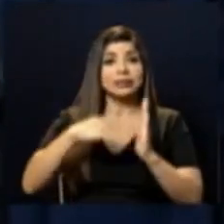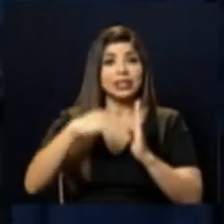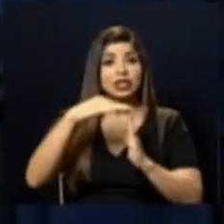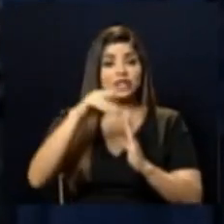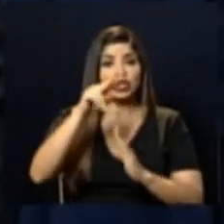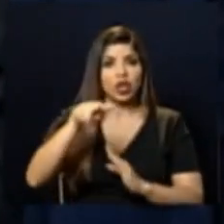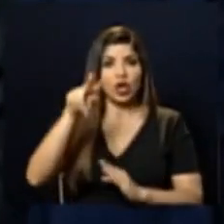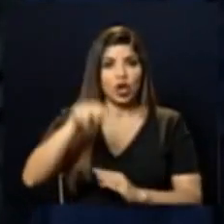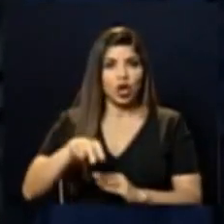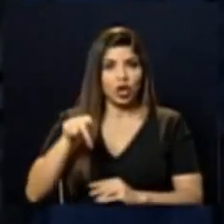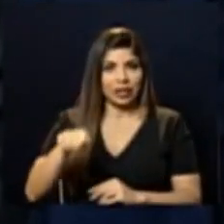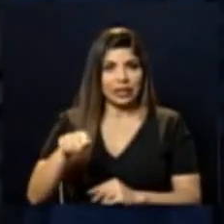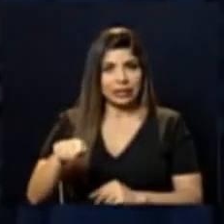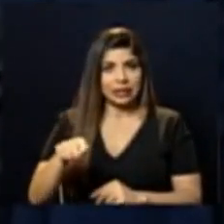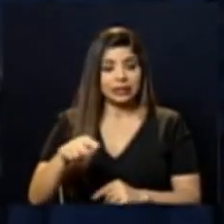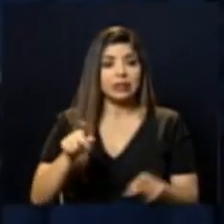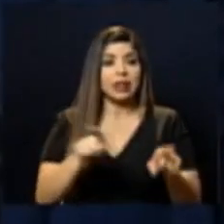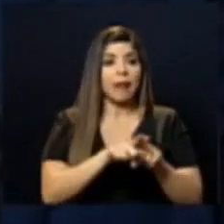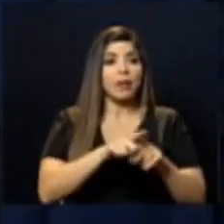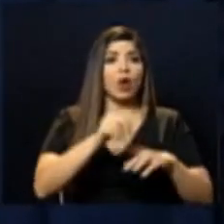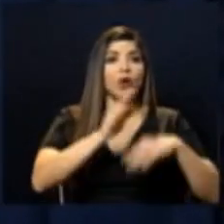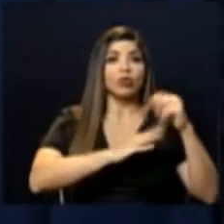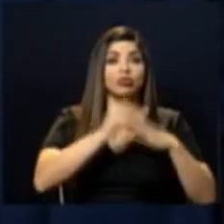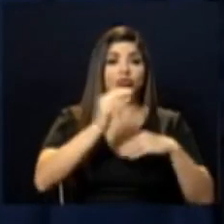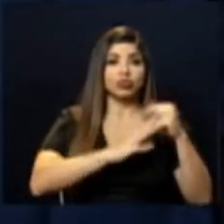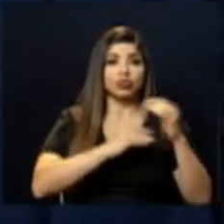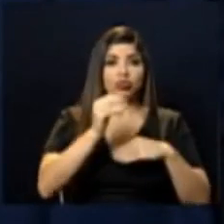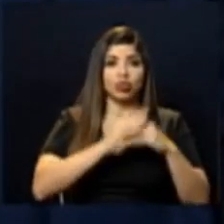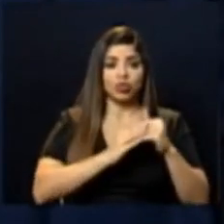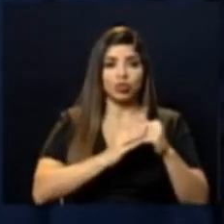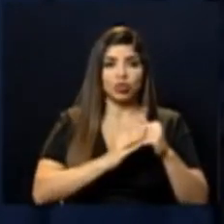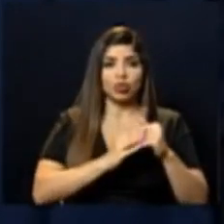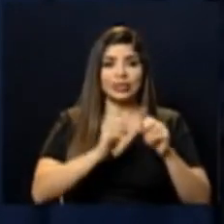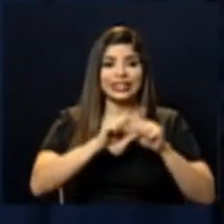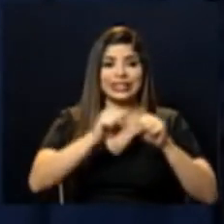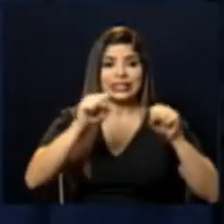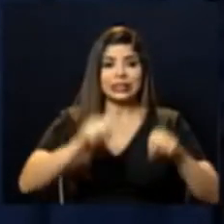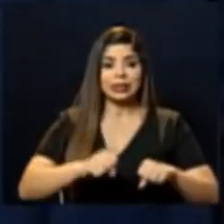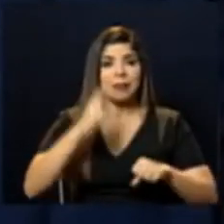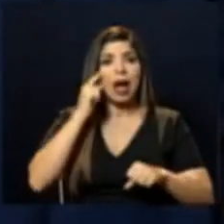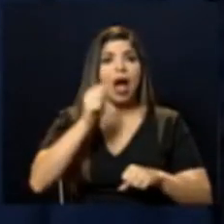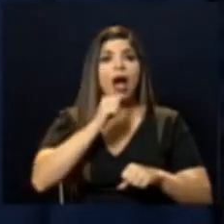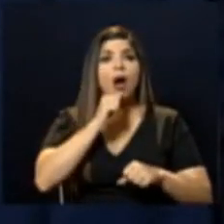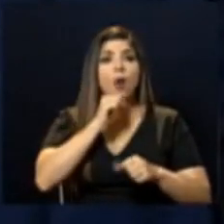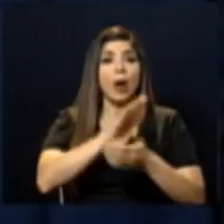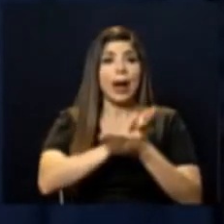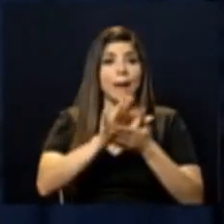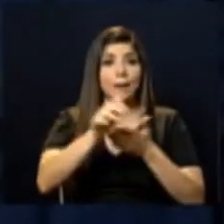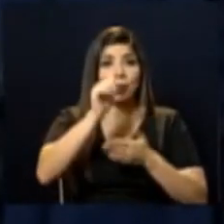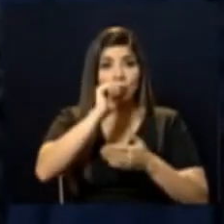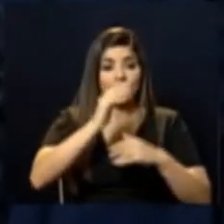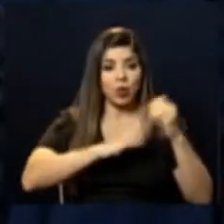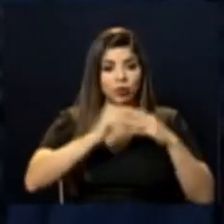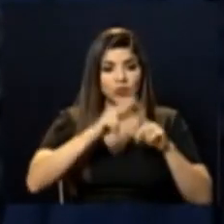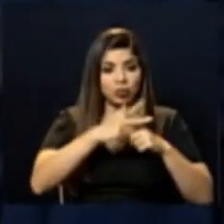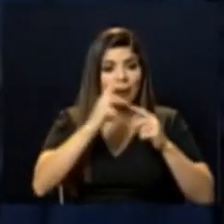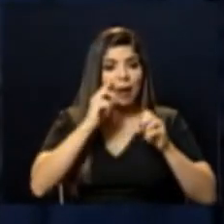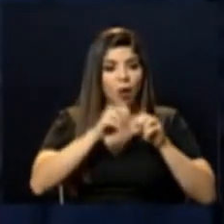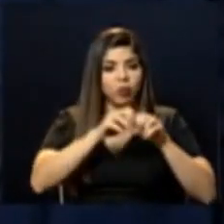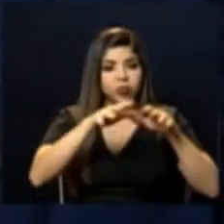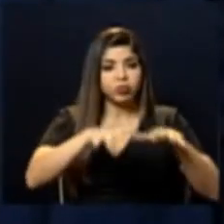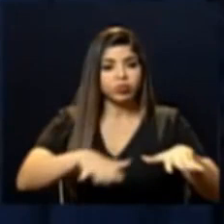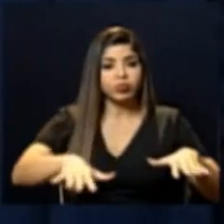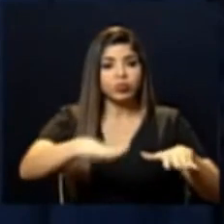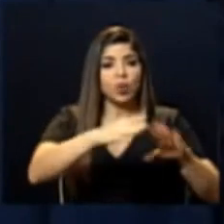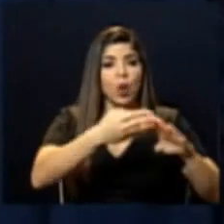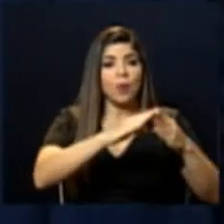millones de colones y la construcción de un sistema de abastecimiento de agua potable para las